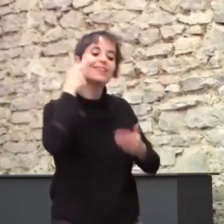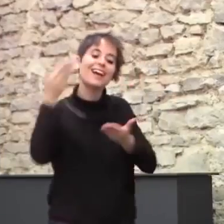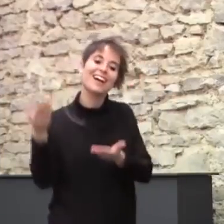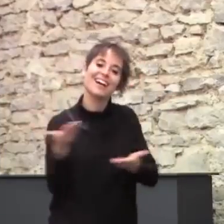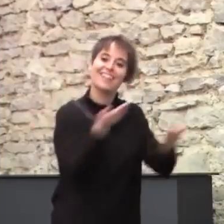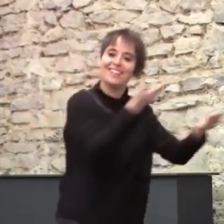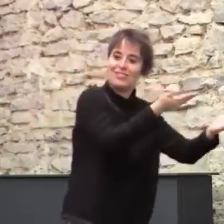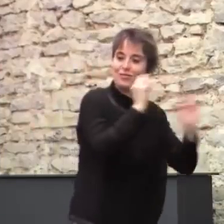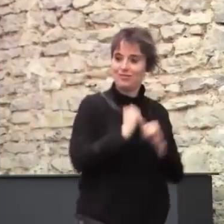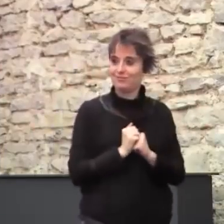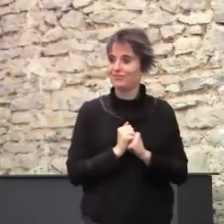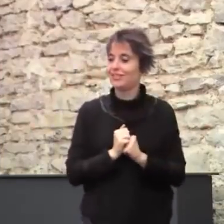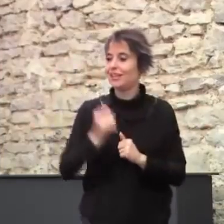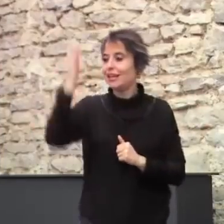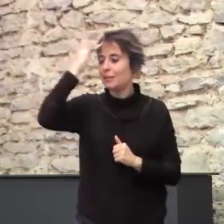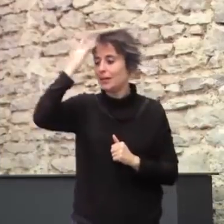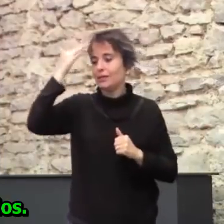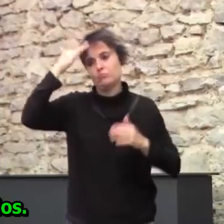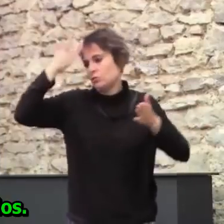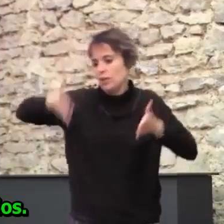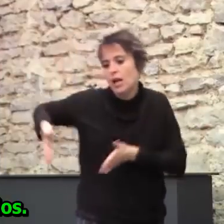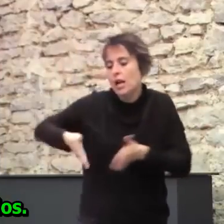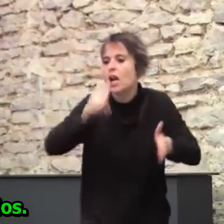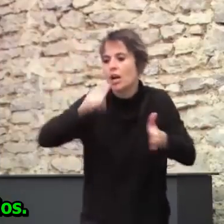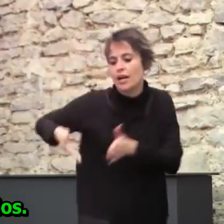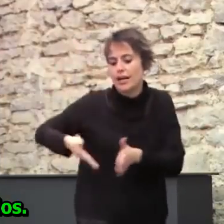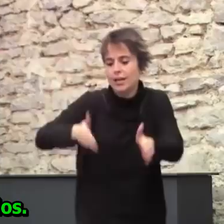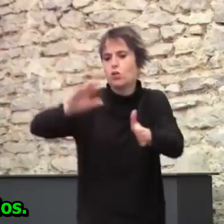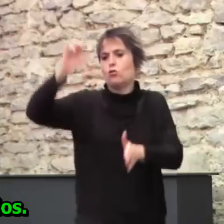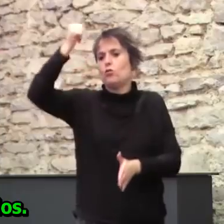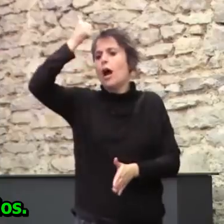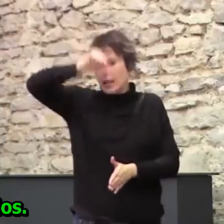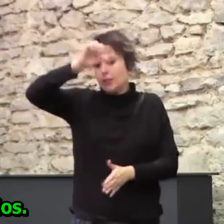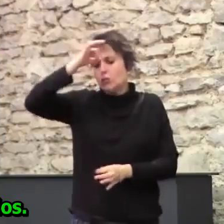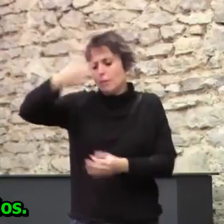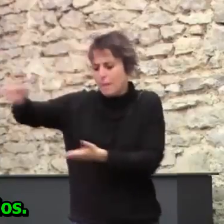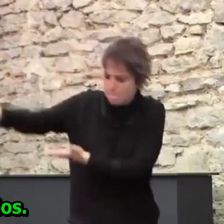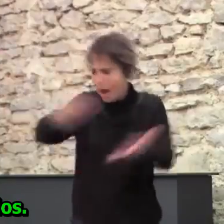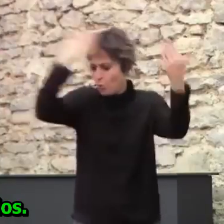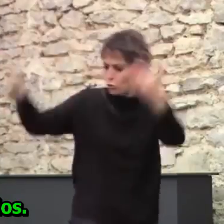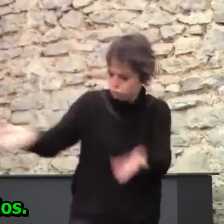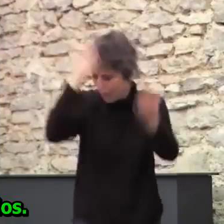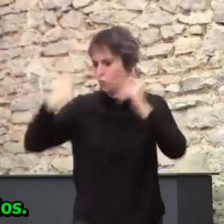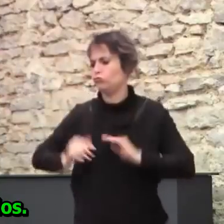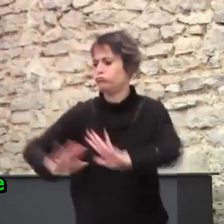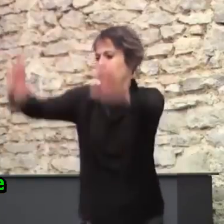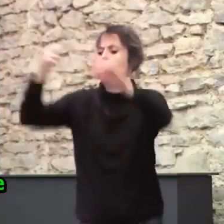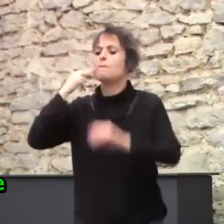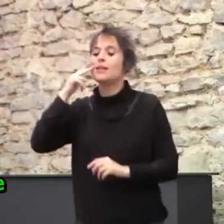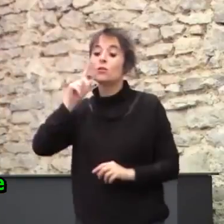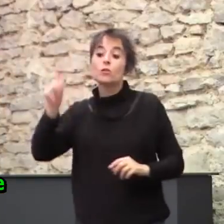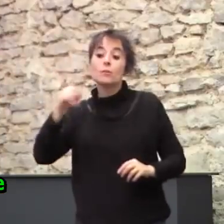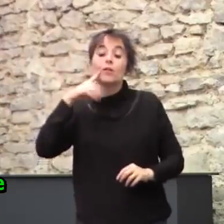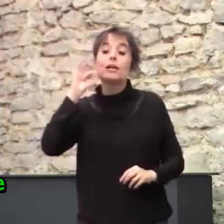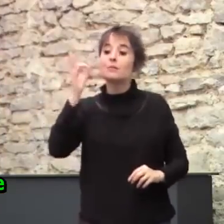ayuda. Imaginaros, para cruzar un río, ¿no?, al niño siempre se le empuja a que sea valiente y a que supere sus miedos. Y es